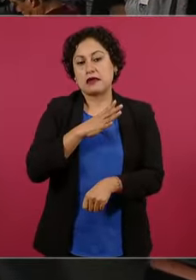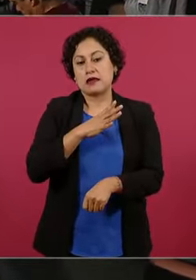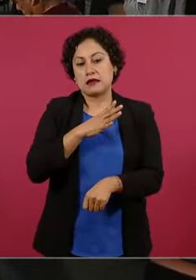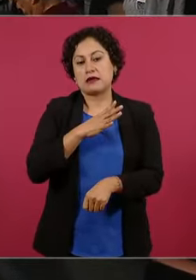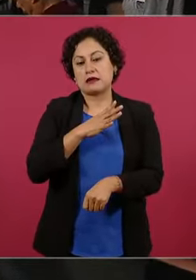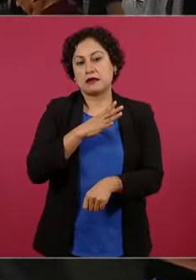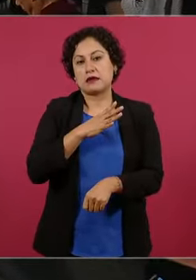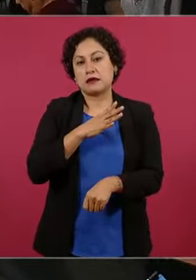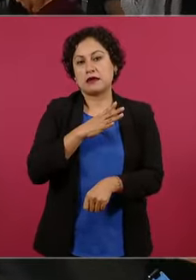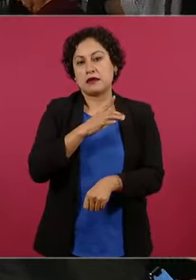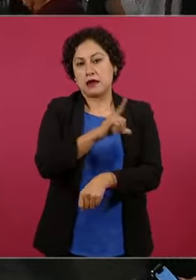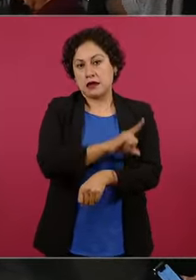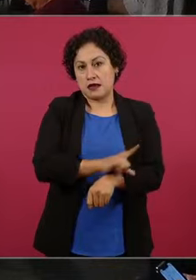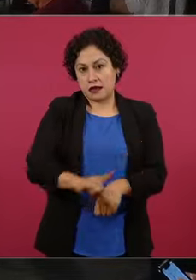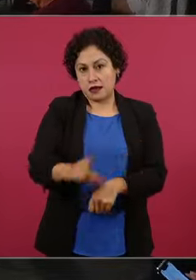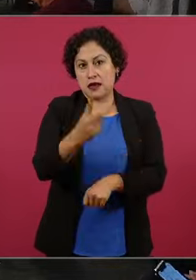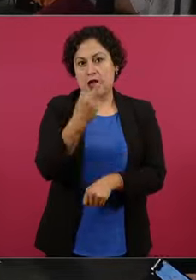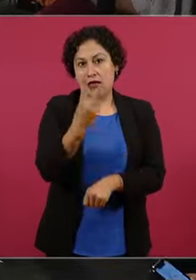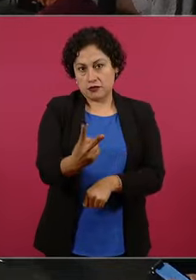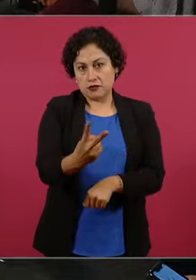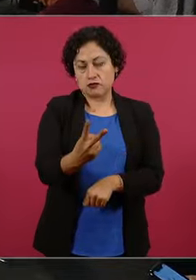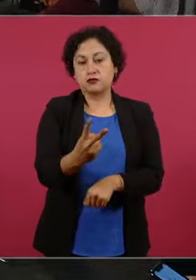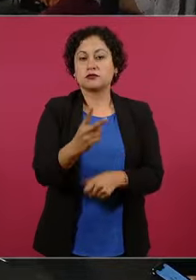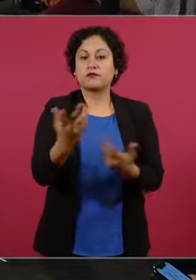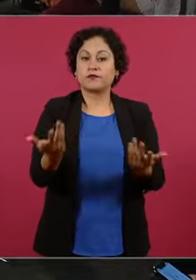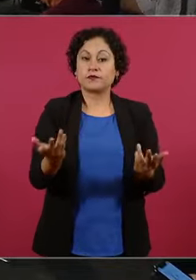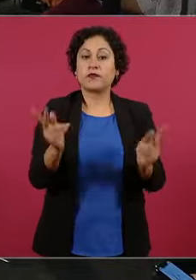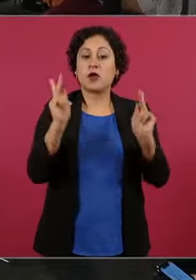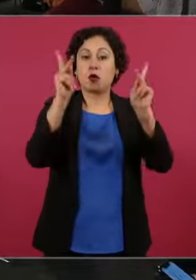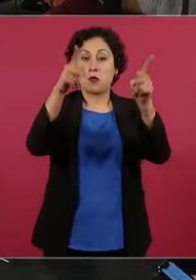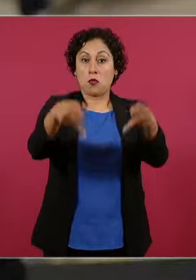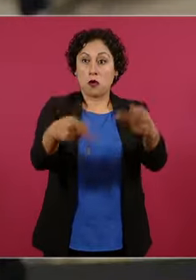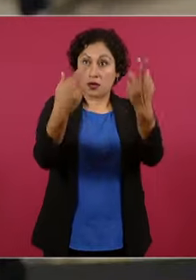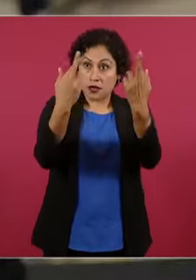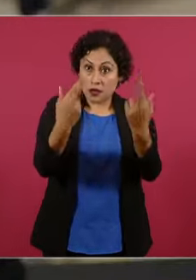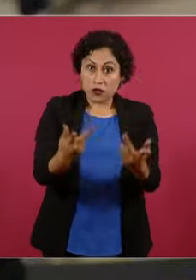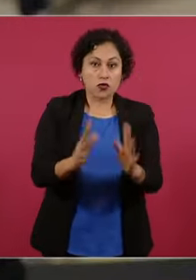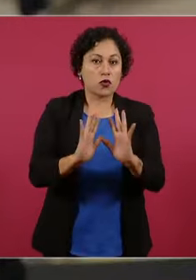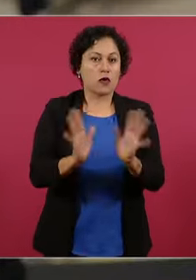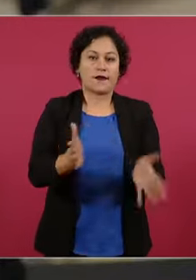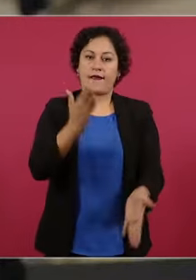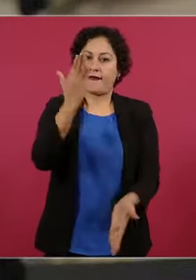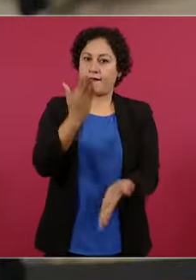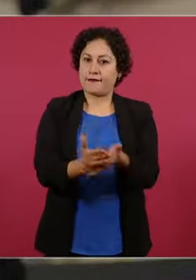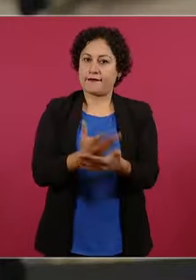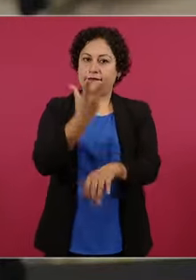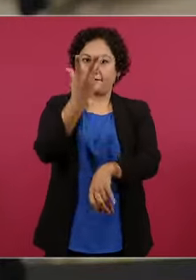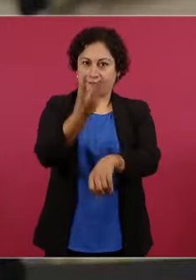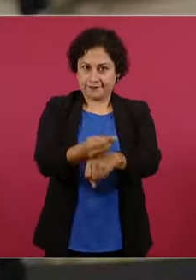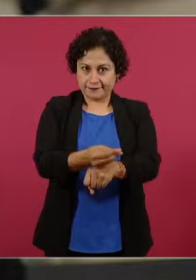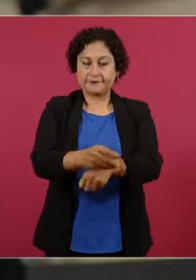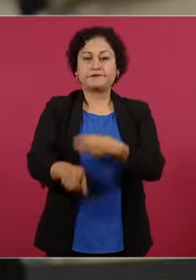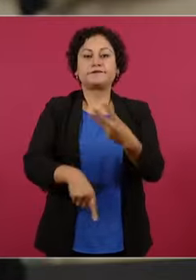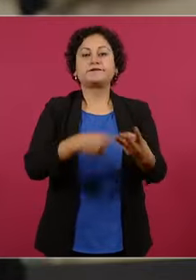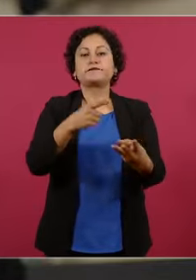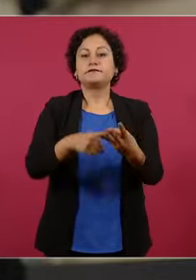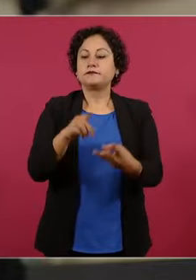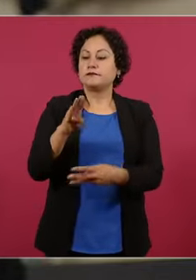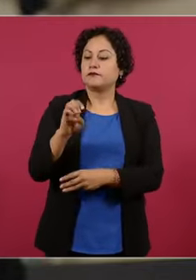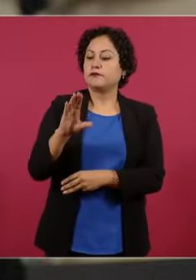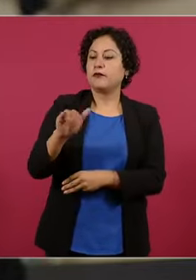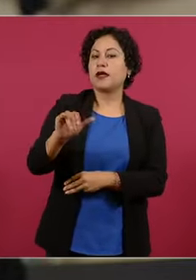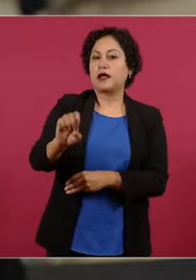un puente roto en Tampico, Madero y Altamira. Sí regresaron las becas. Sí